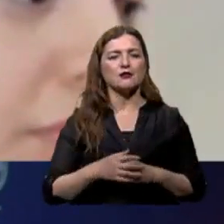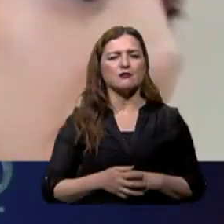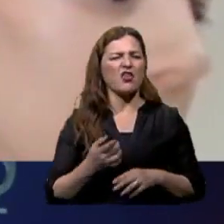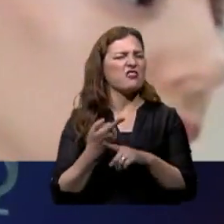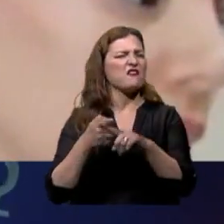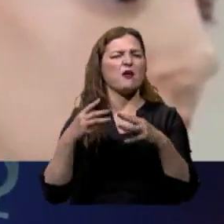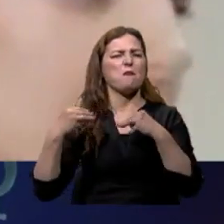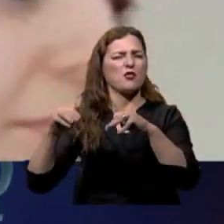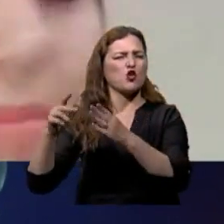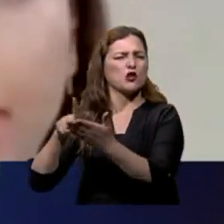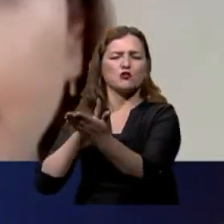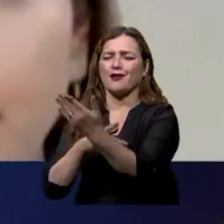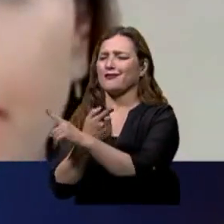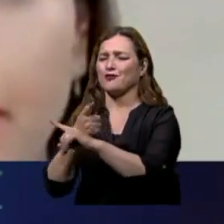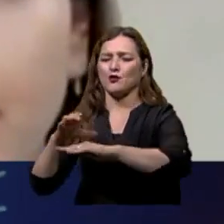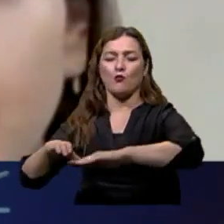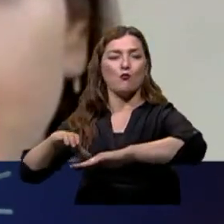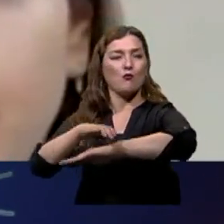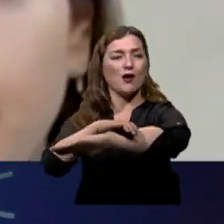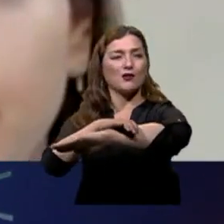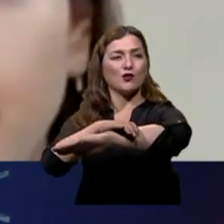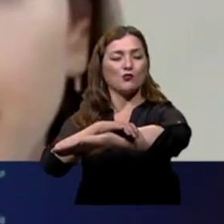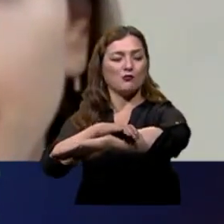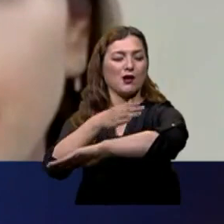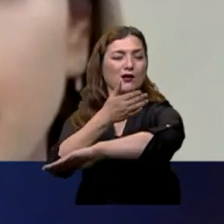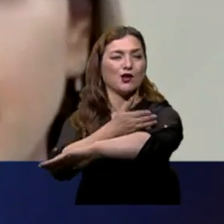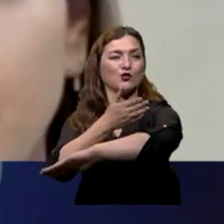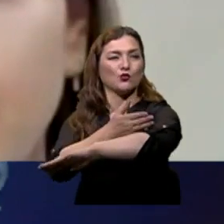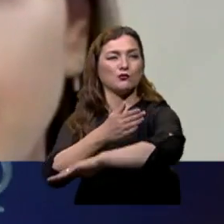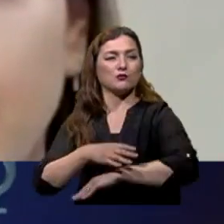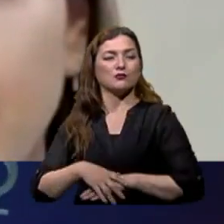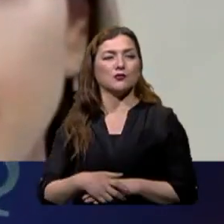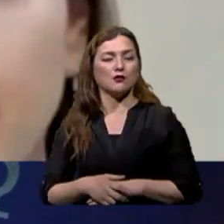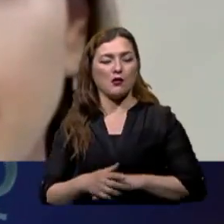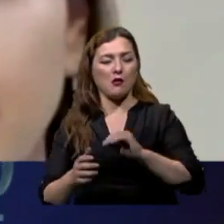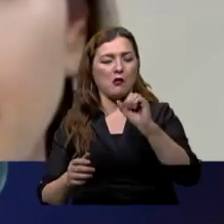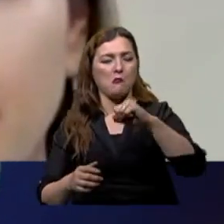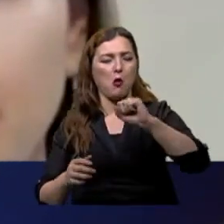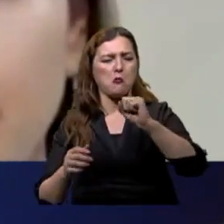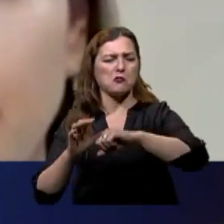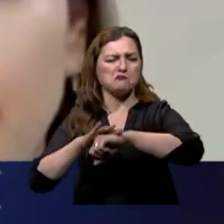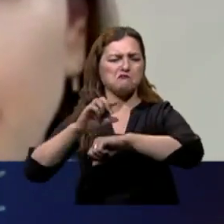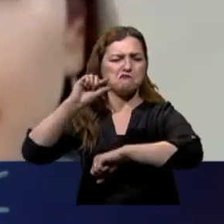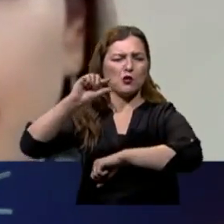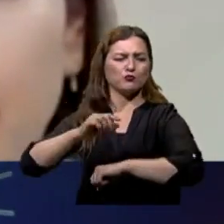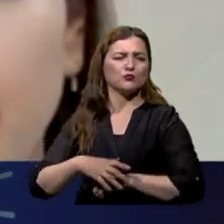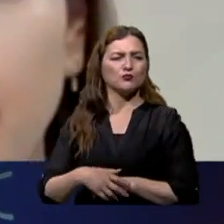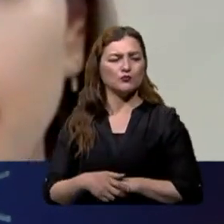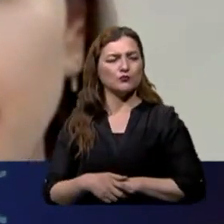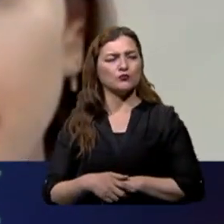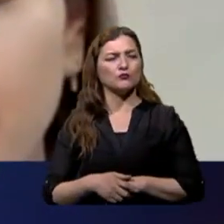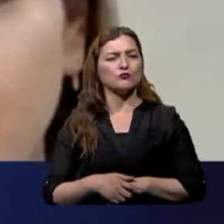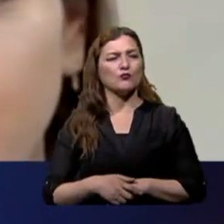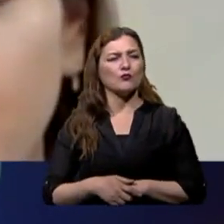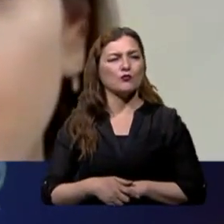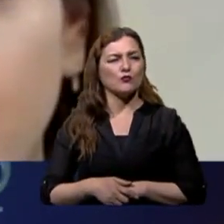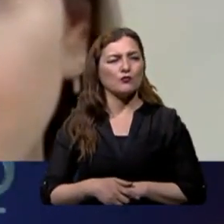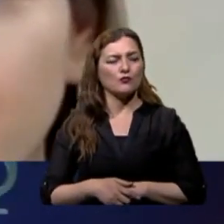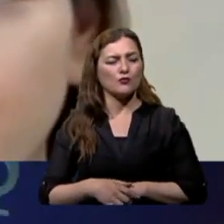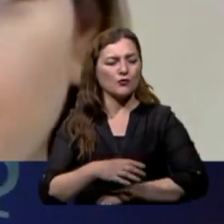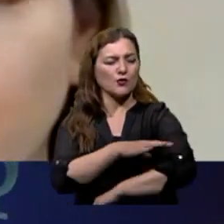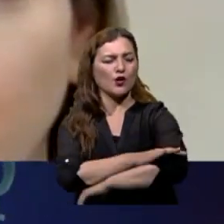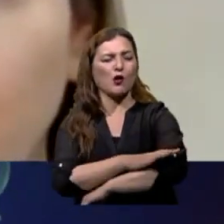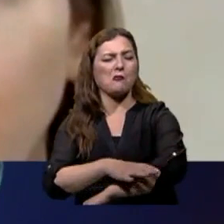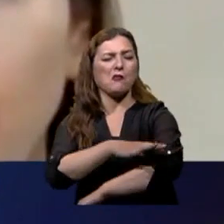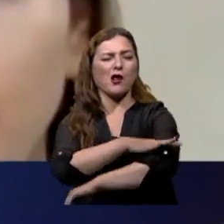Por ejemplo, una prótesis de mano es simplemente una prótesis hasta esta altura, simplemente con un movimiento muy pequeño, muy básico de mano se activa. Una prótesis de brazo